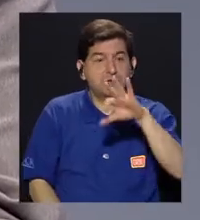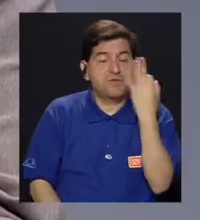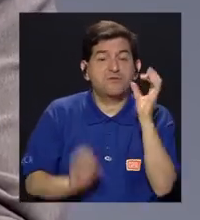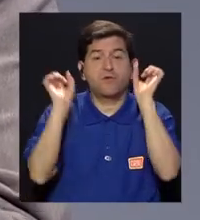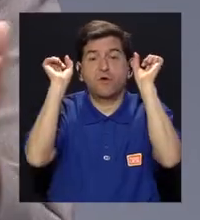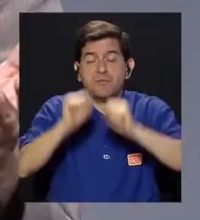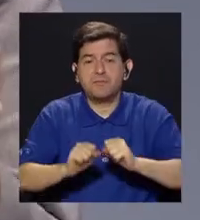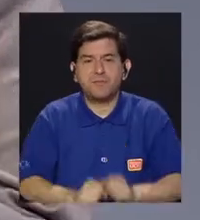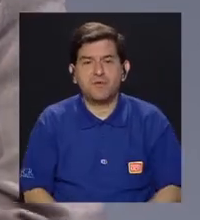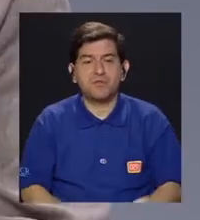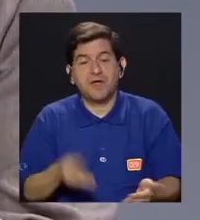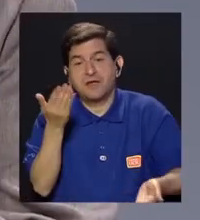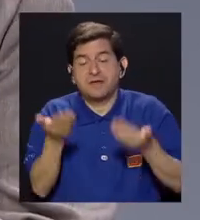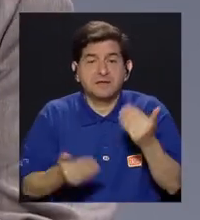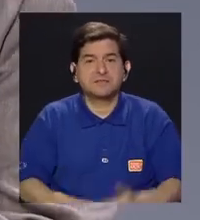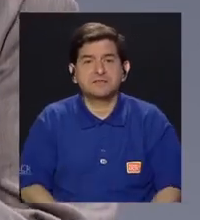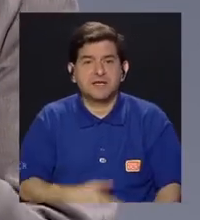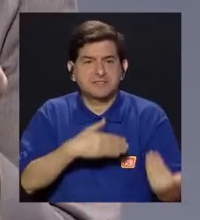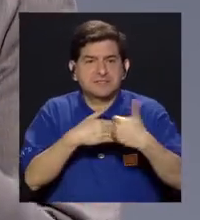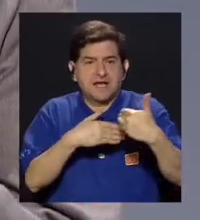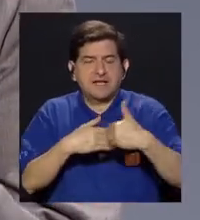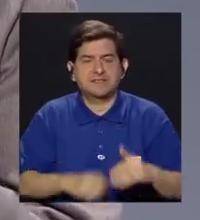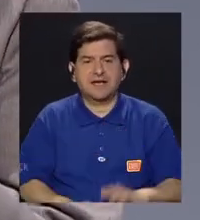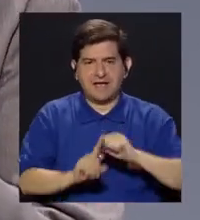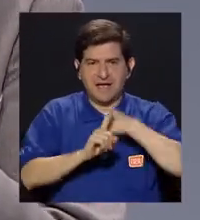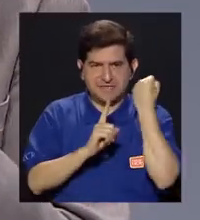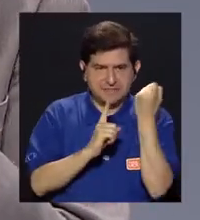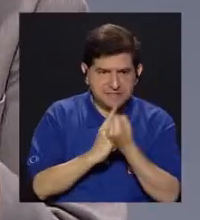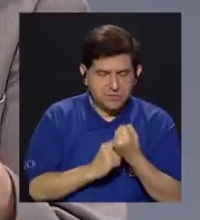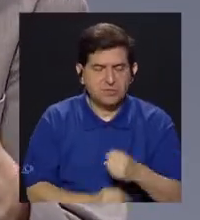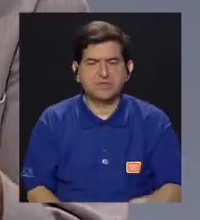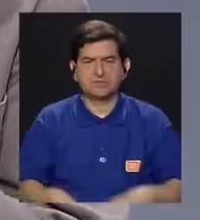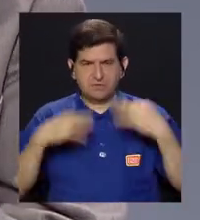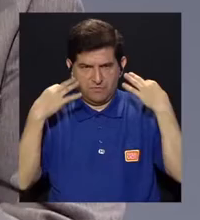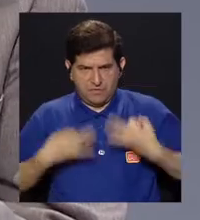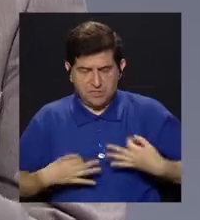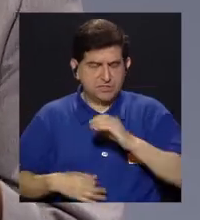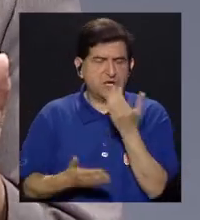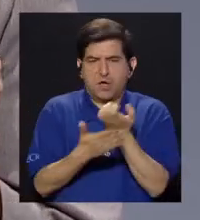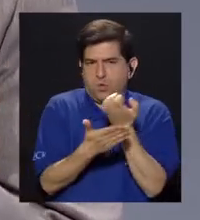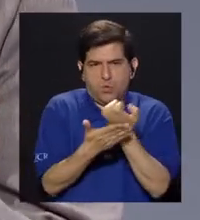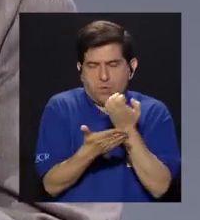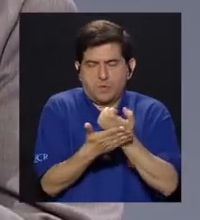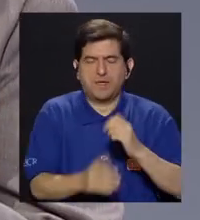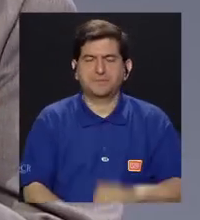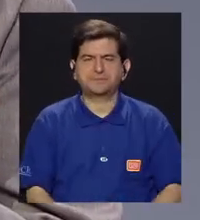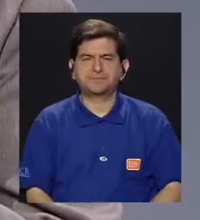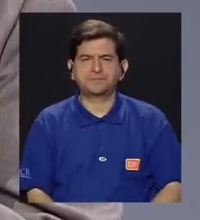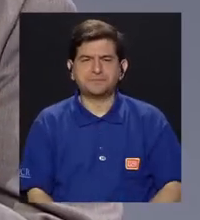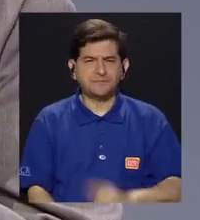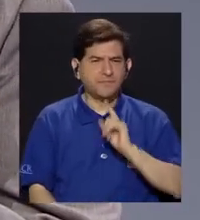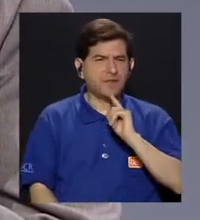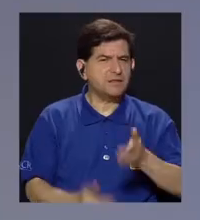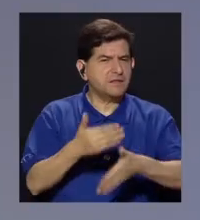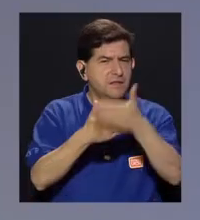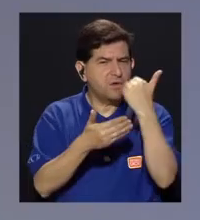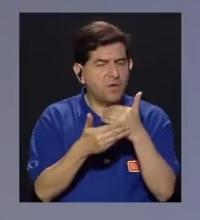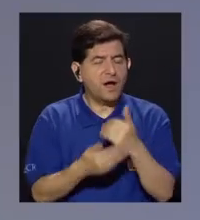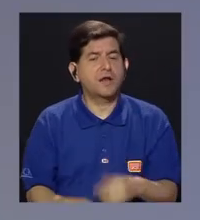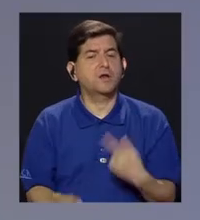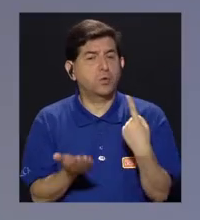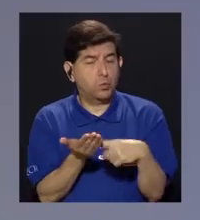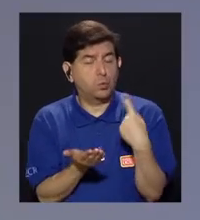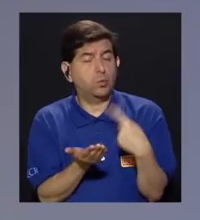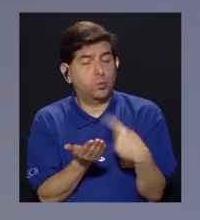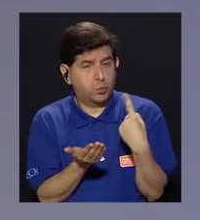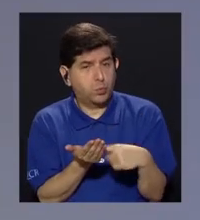forma pueden atentar contra la integridad contra la economía yo creo que ustedes nos acaba de haber dicho algo de